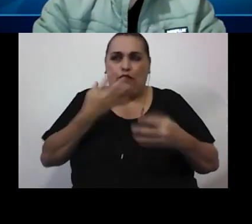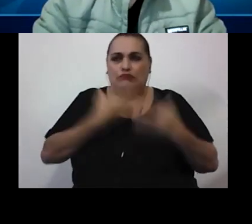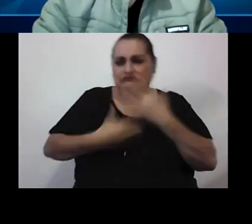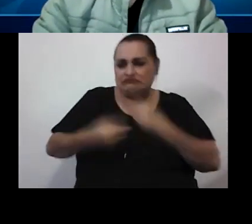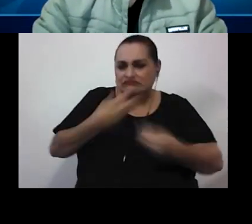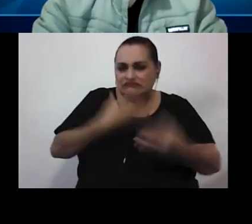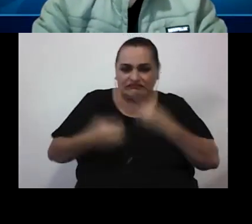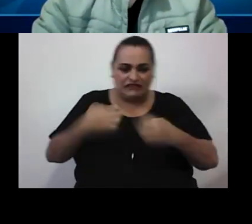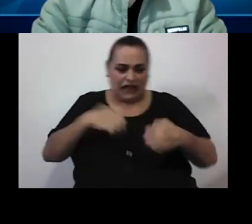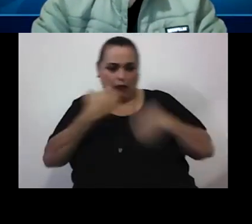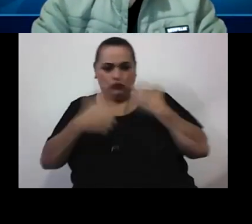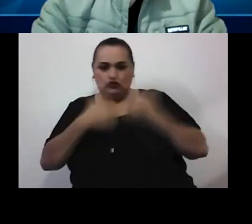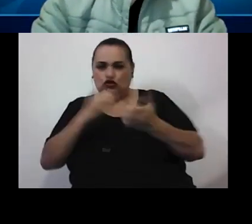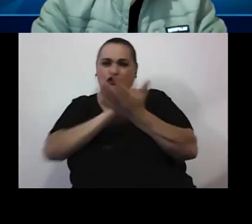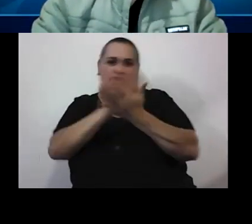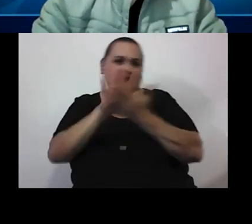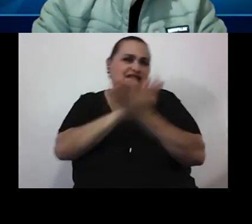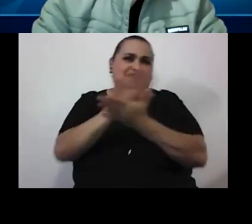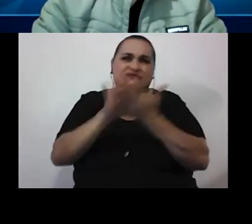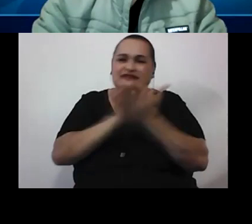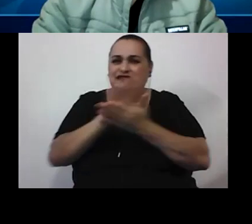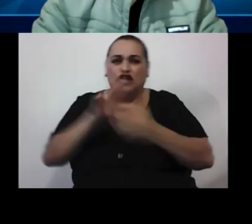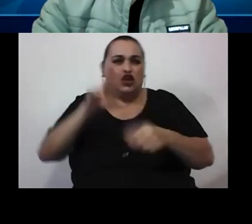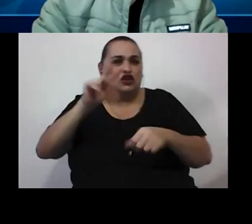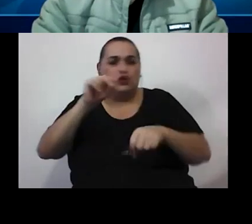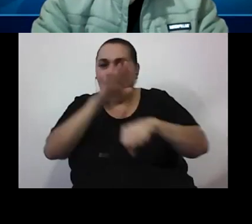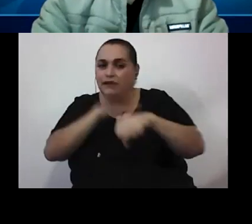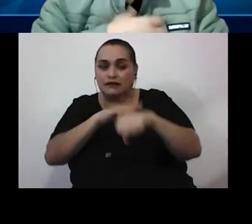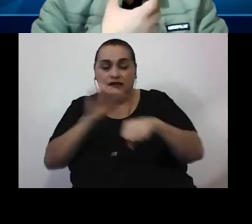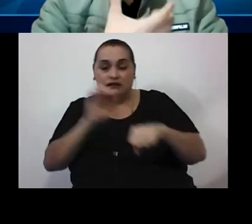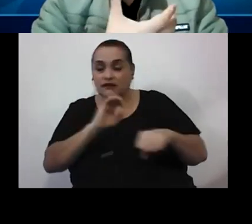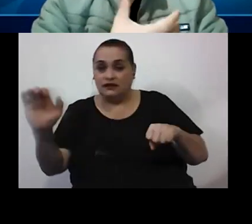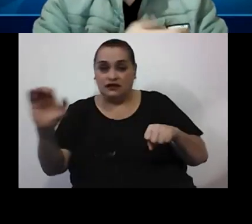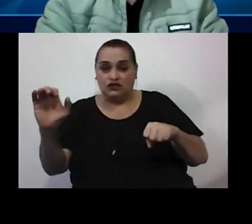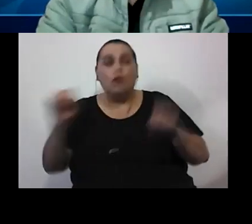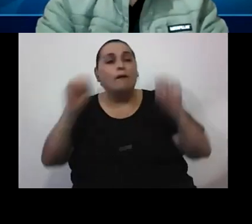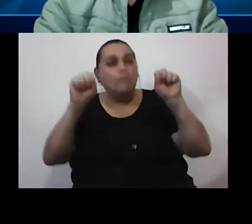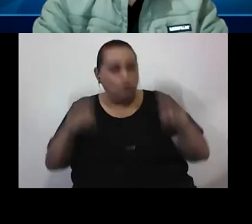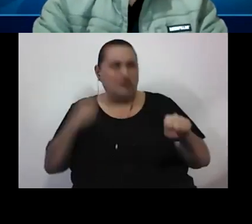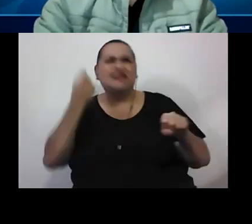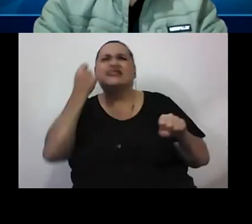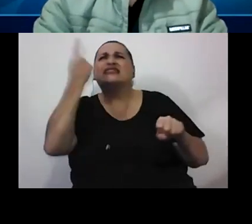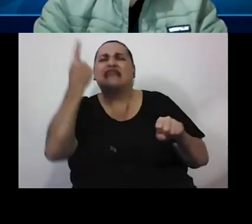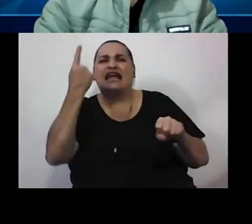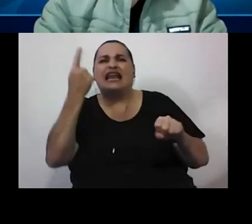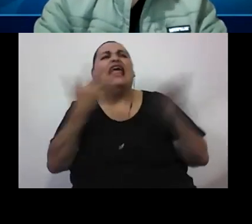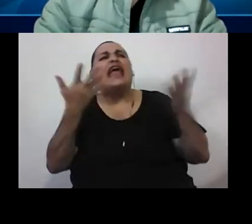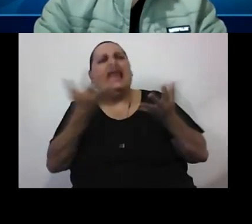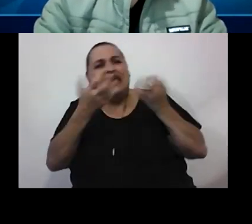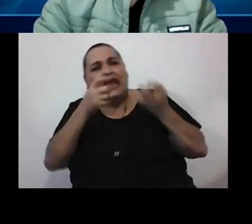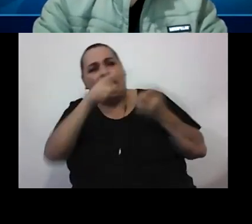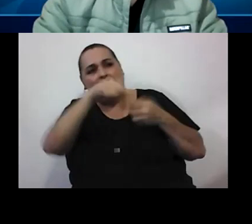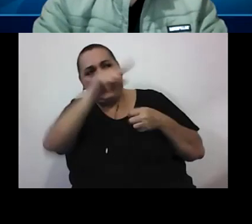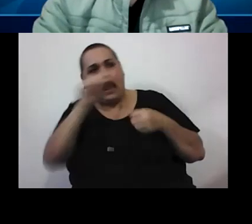desorganizadas que no permiten que el niño pueda entender qué es lo que se espera de